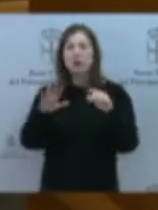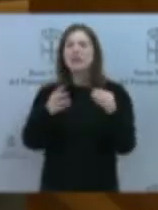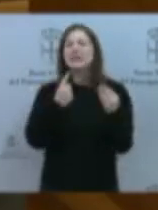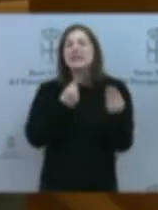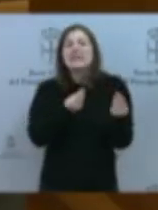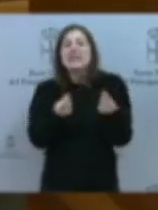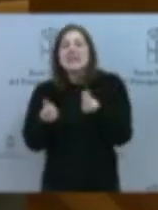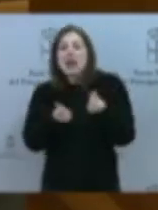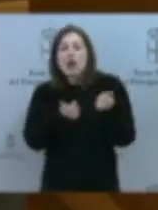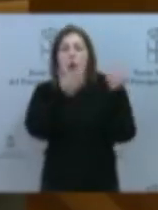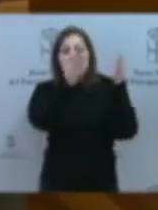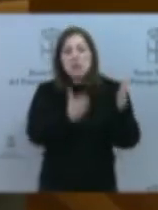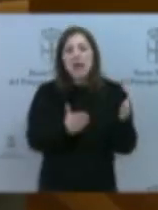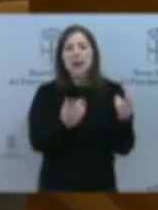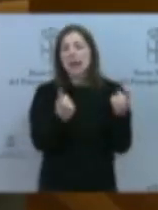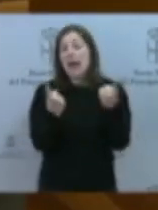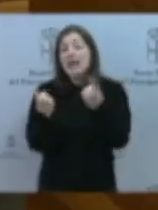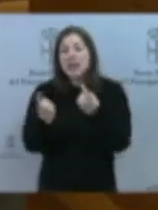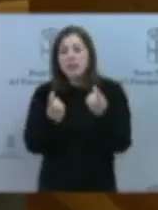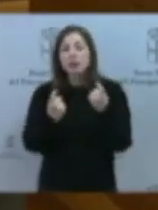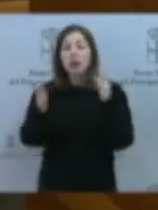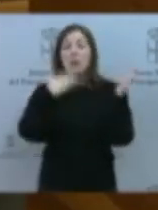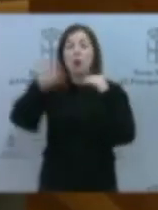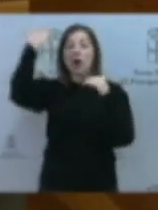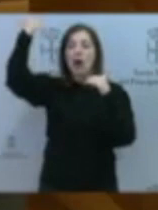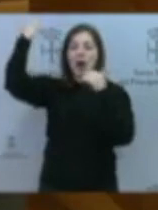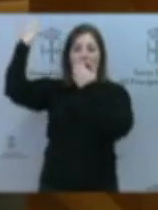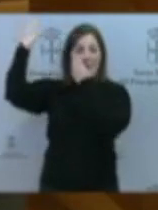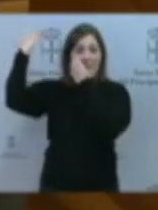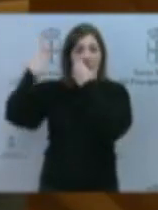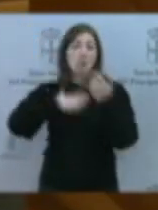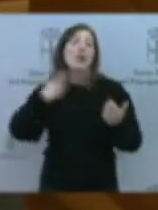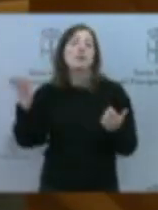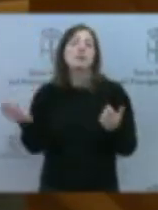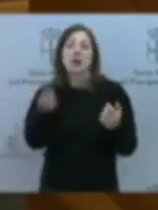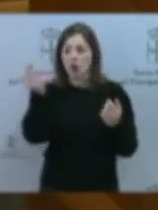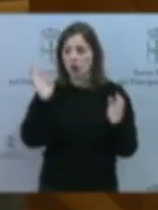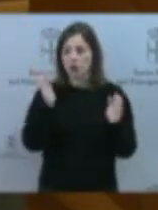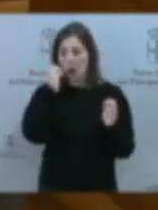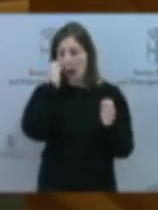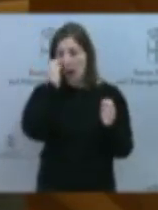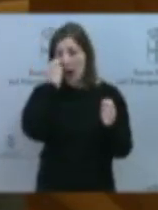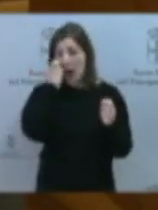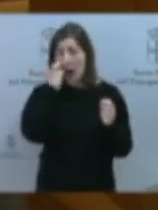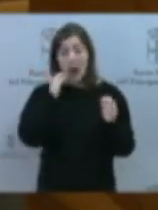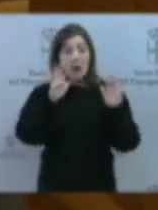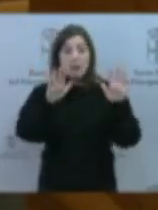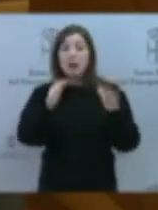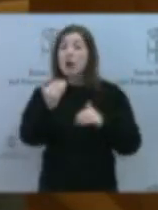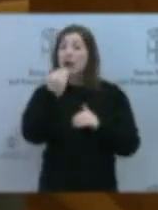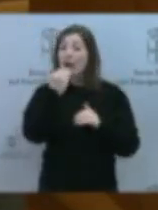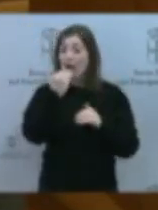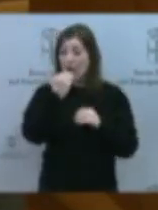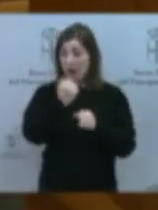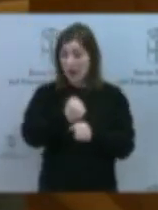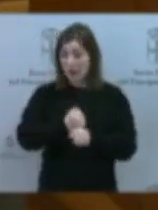tiempo pasado que pudo ser mejor. Yo no lo niego. Pero es que Cajastur, insisto, Liberbank no es Cajastur, es otra cosa.